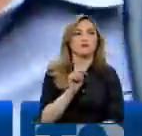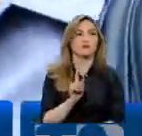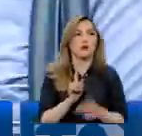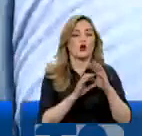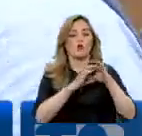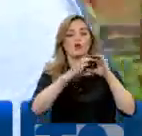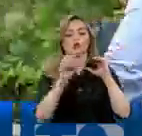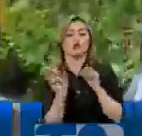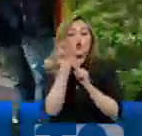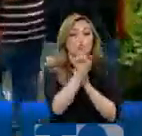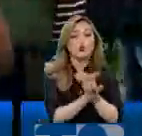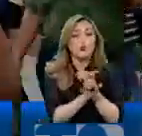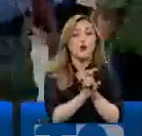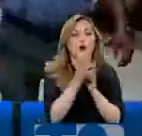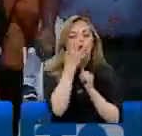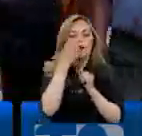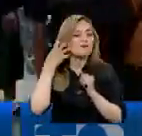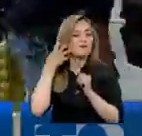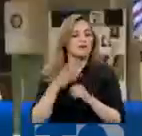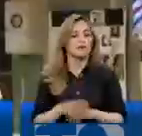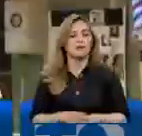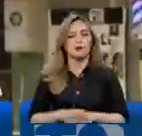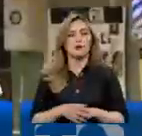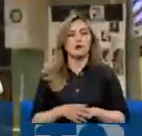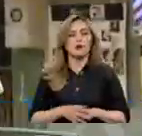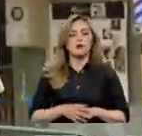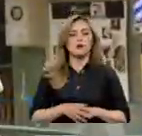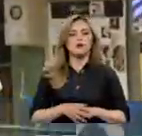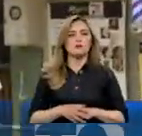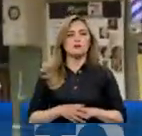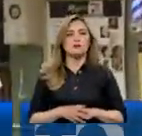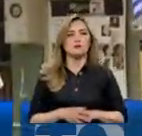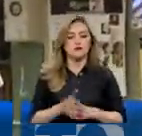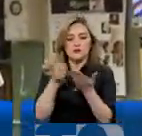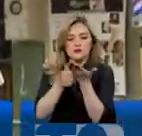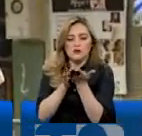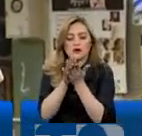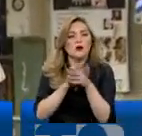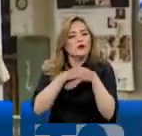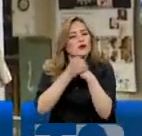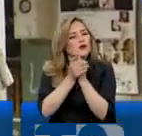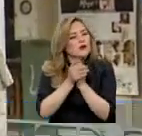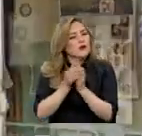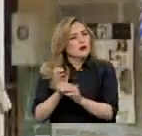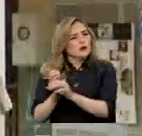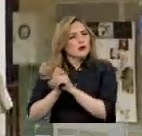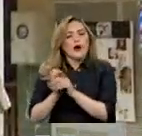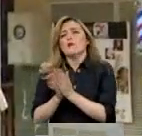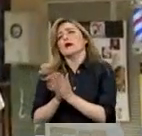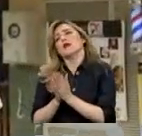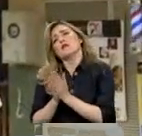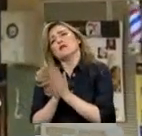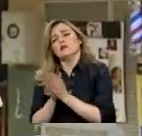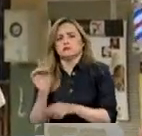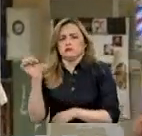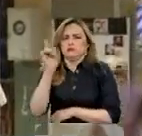medidas básicas de bioseguridad ya tampoco se cumplirían. A veces no hay el gel, que esa es una obligación, no es un favor. Entonces uno tiene